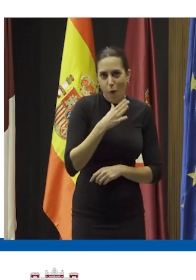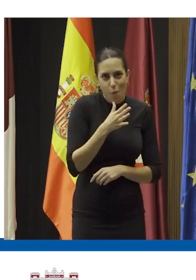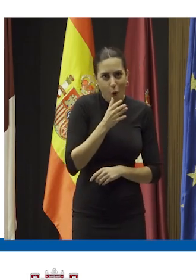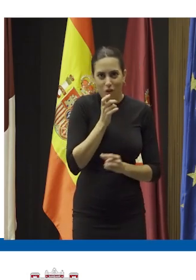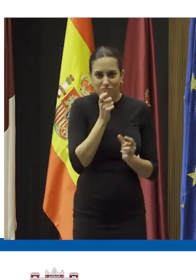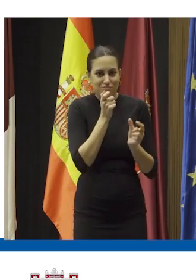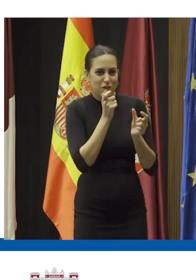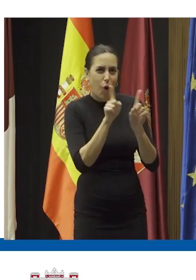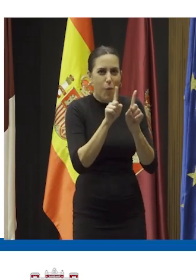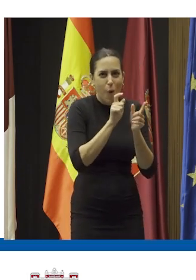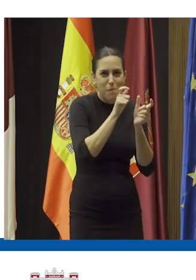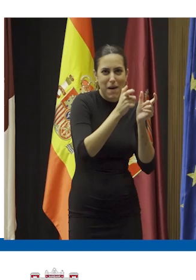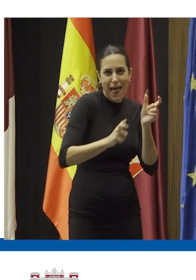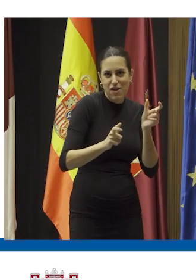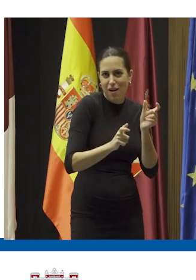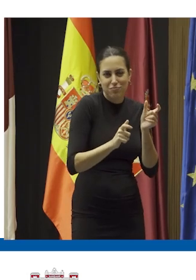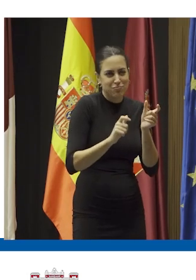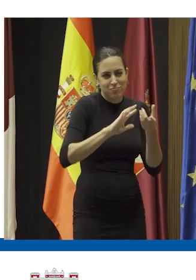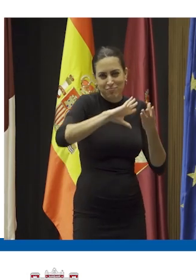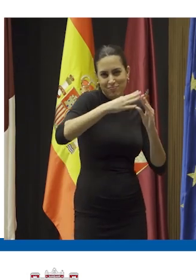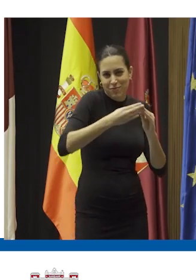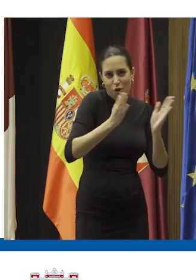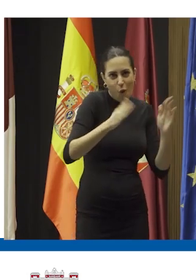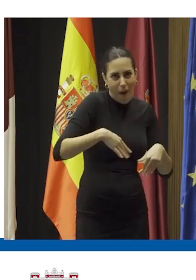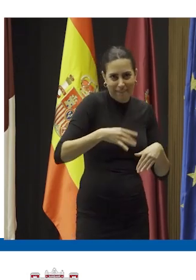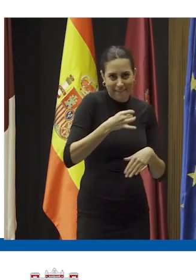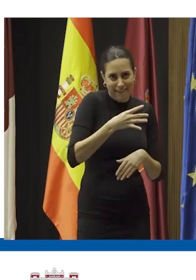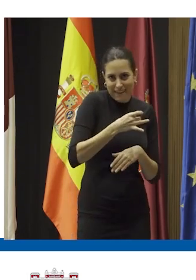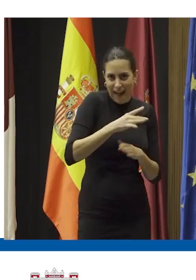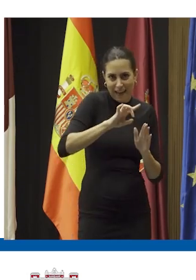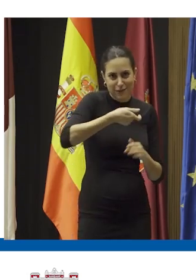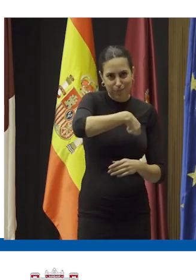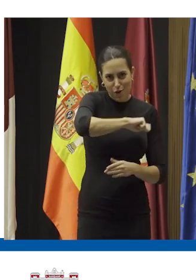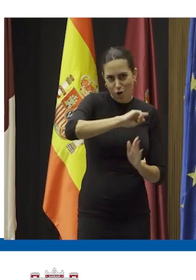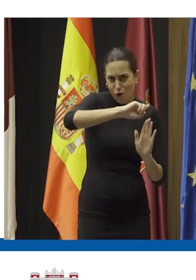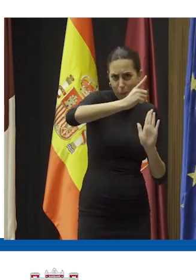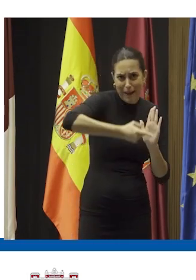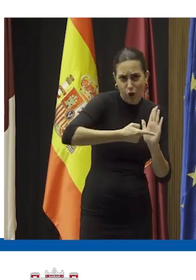vocablo adecuado en todo el diccionario español.